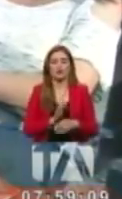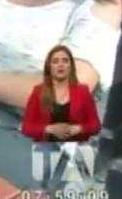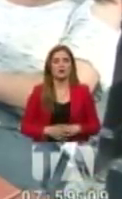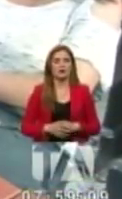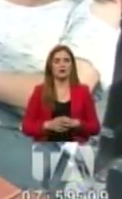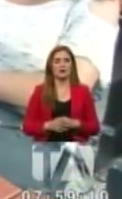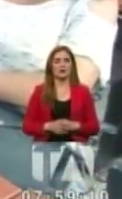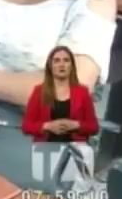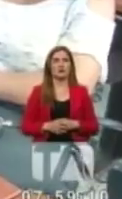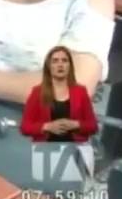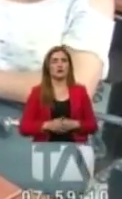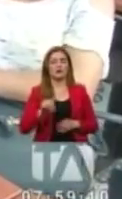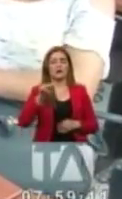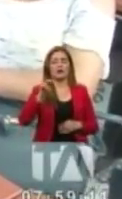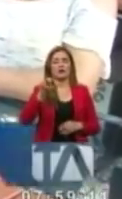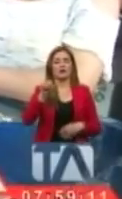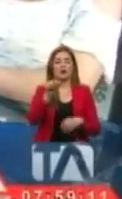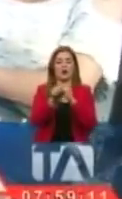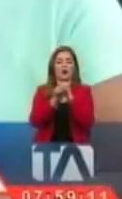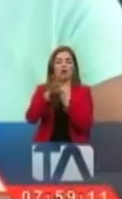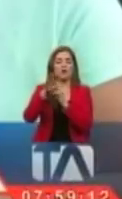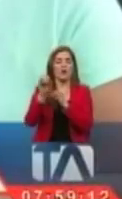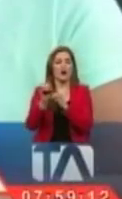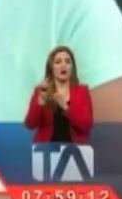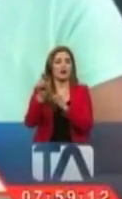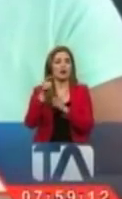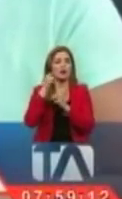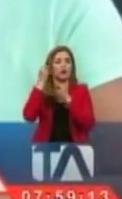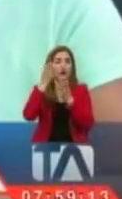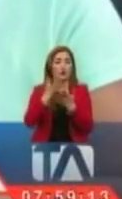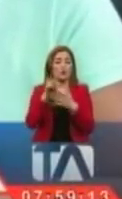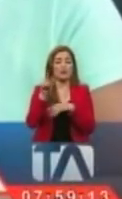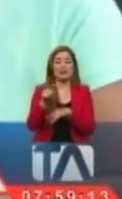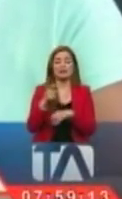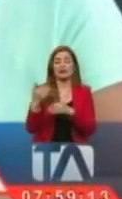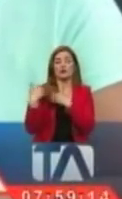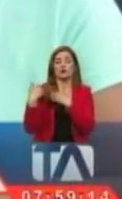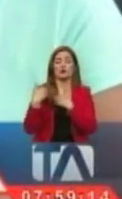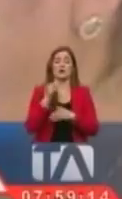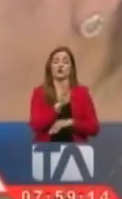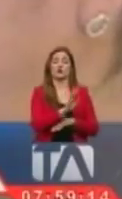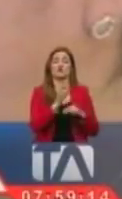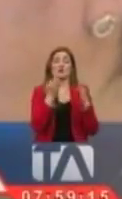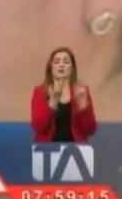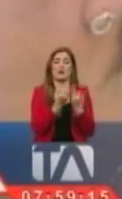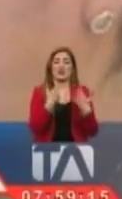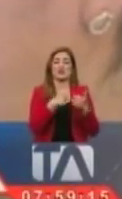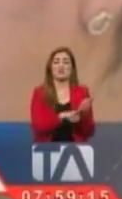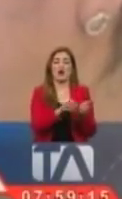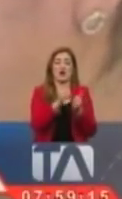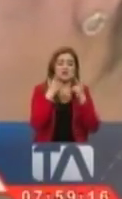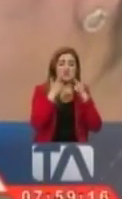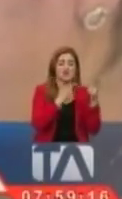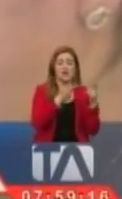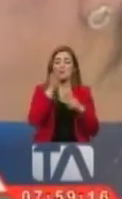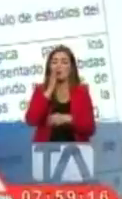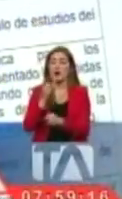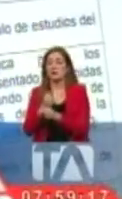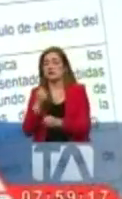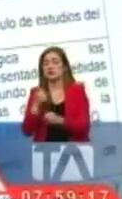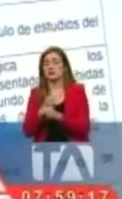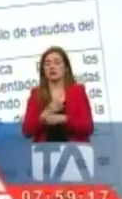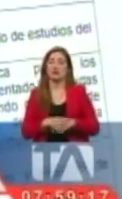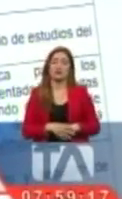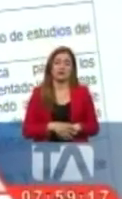igual que cristian está anna de 40 años nos contó que tuvo que hacerse cargo de la crianza de sus hermanos mientras su madre